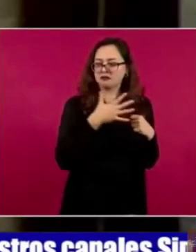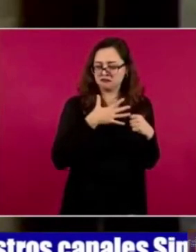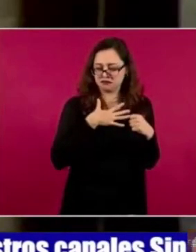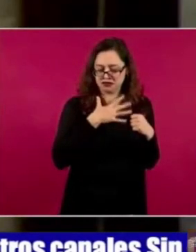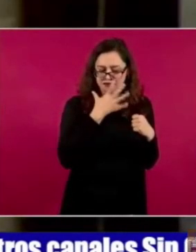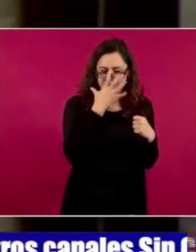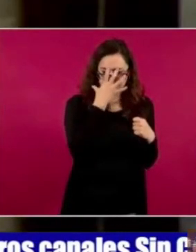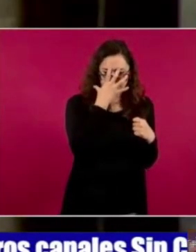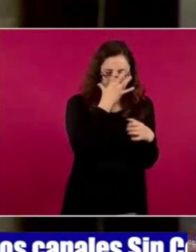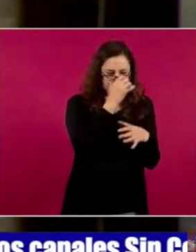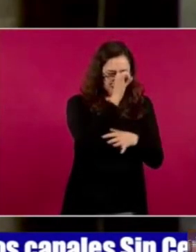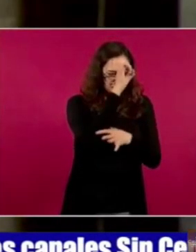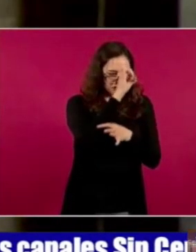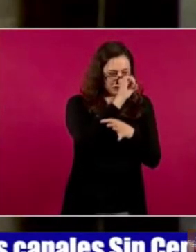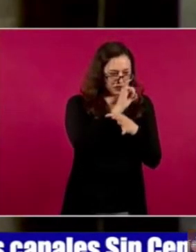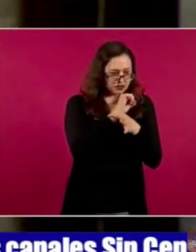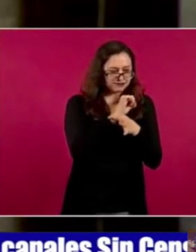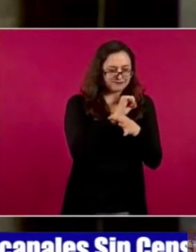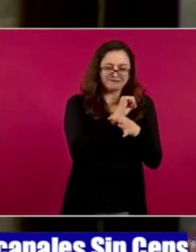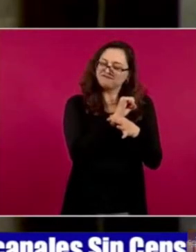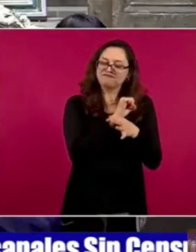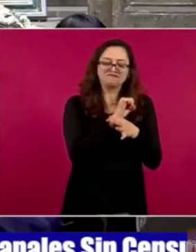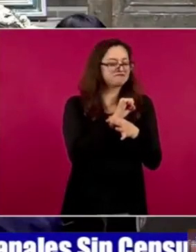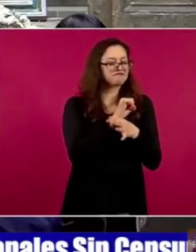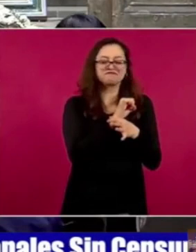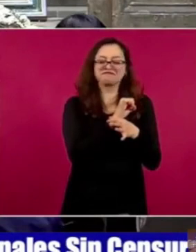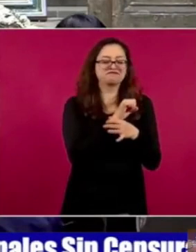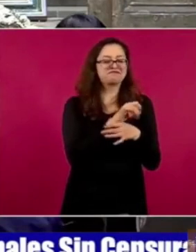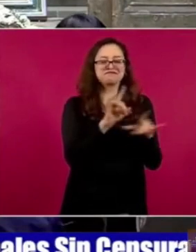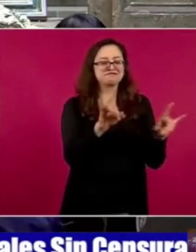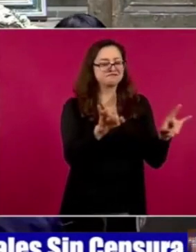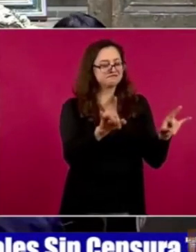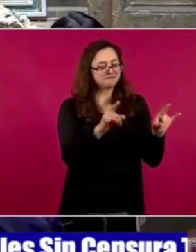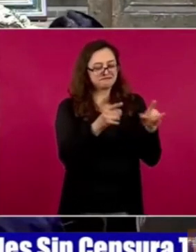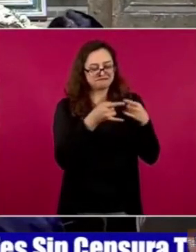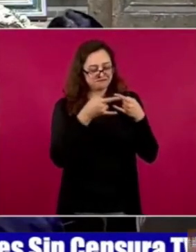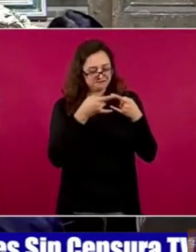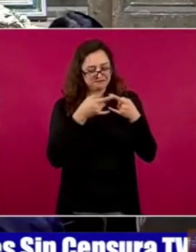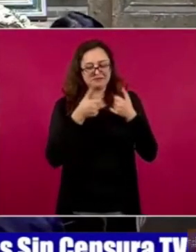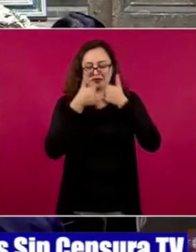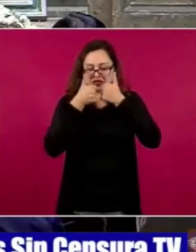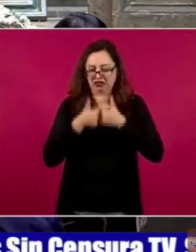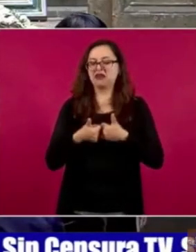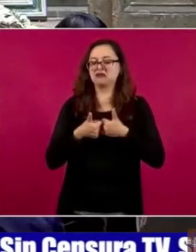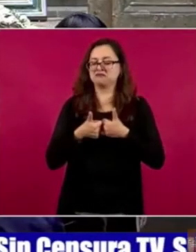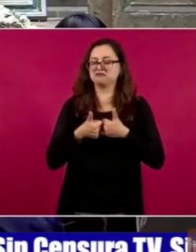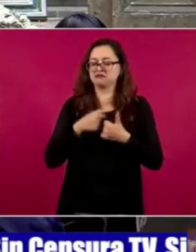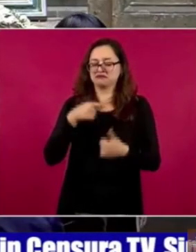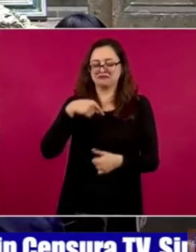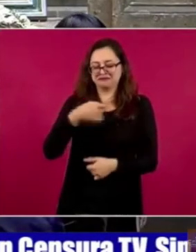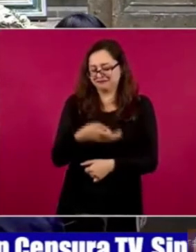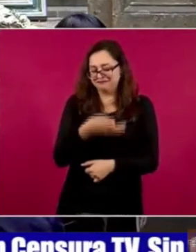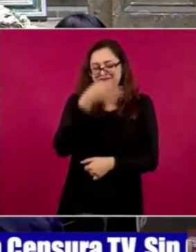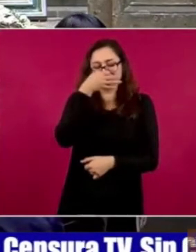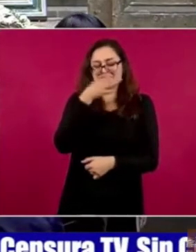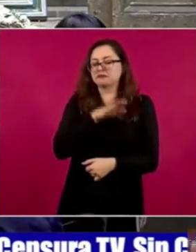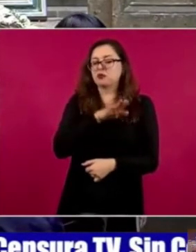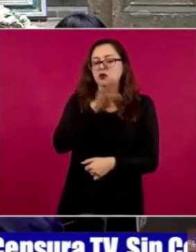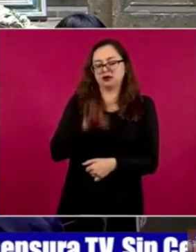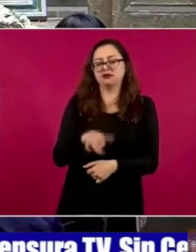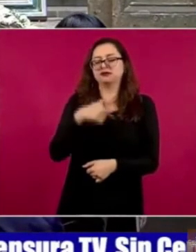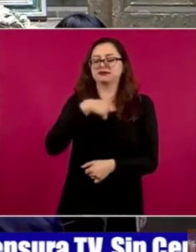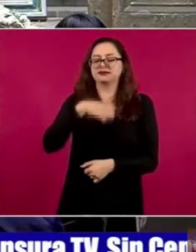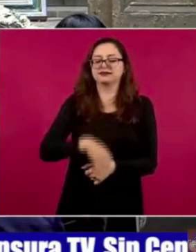vergüenza. No sobreviviré a mi cautiverio, pues ya estoy viejo,